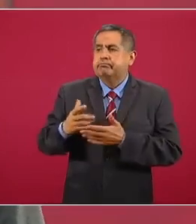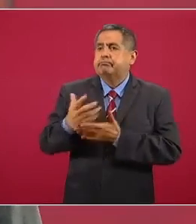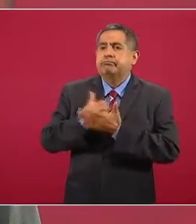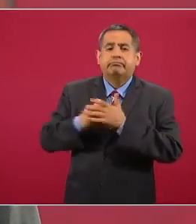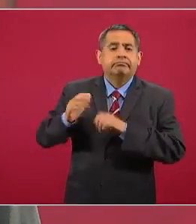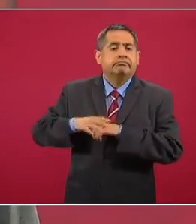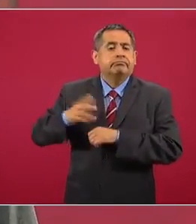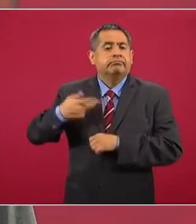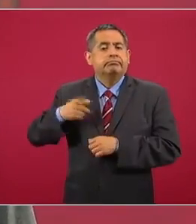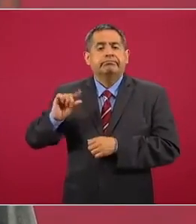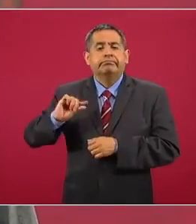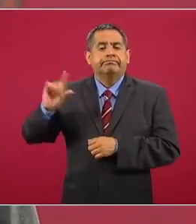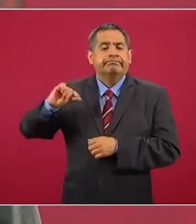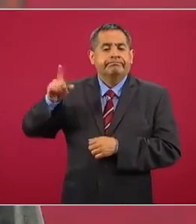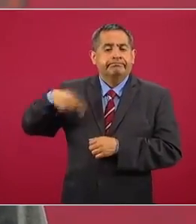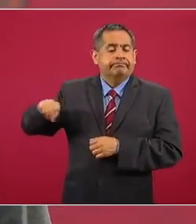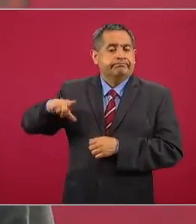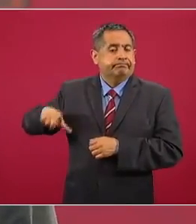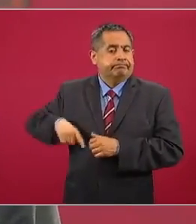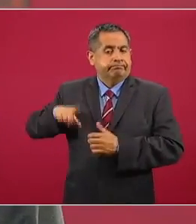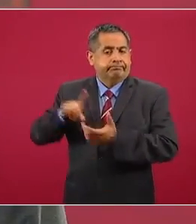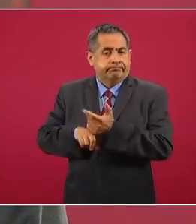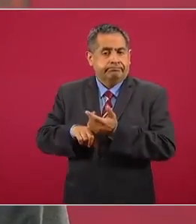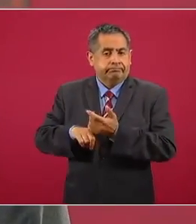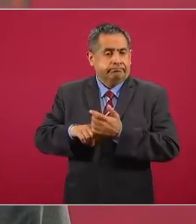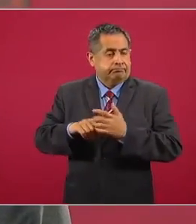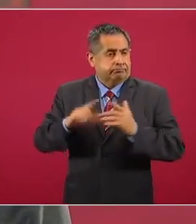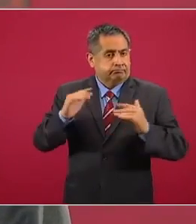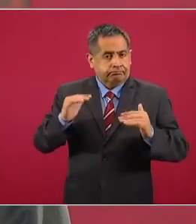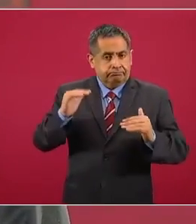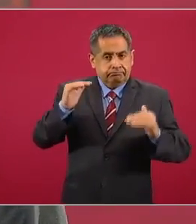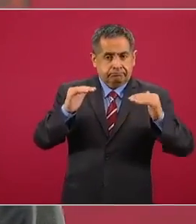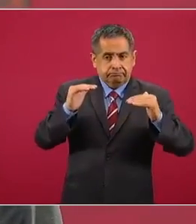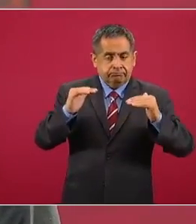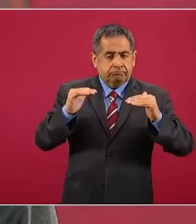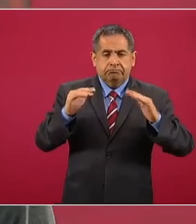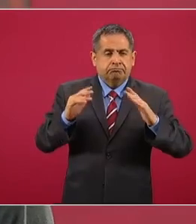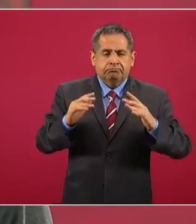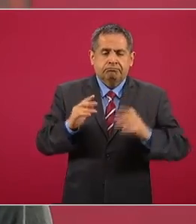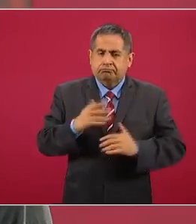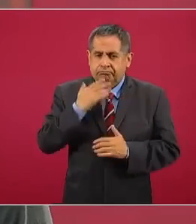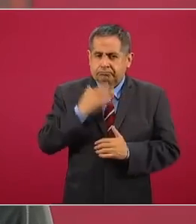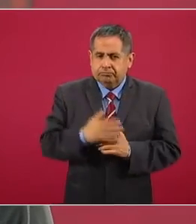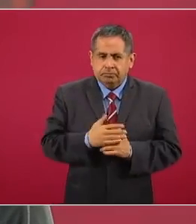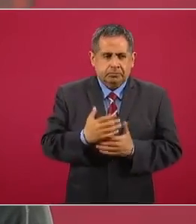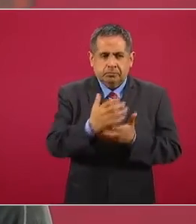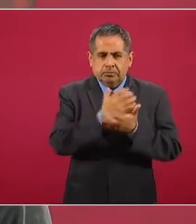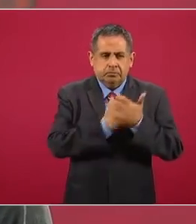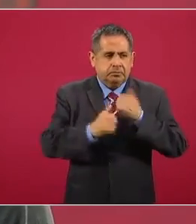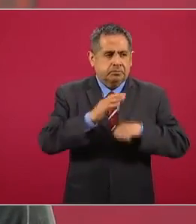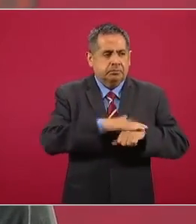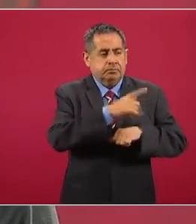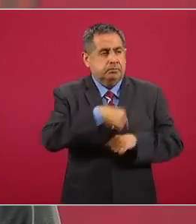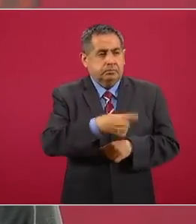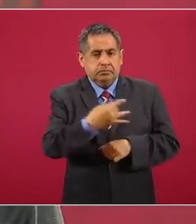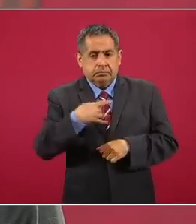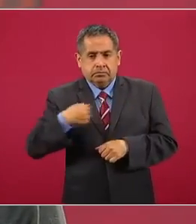funcionarios de alto nivel en el gobierno, o sea, no ganan más que